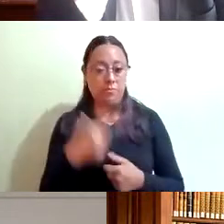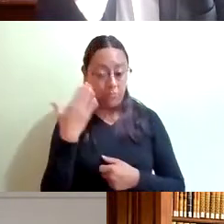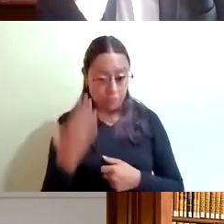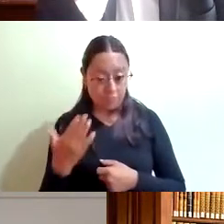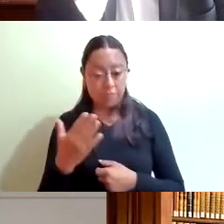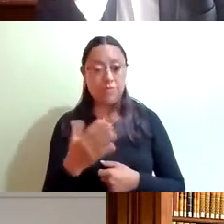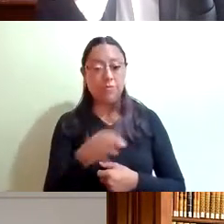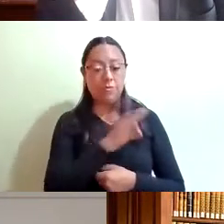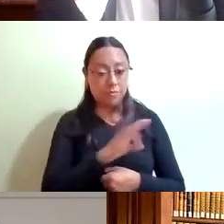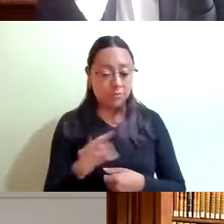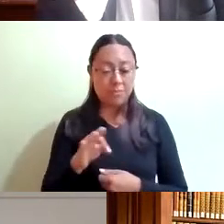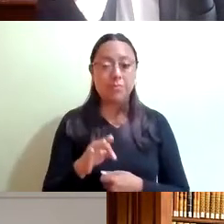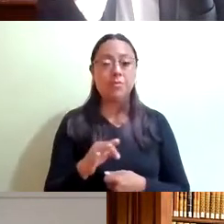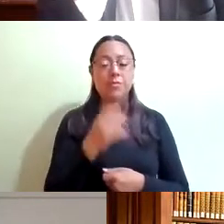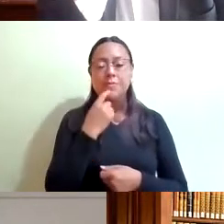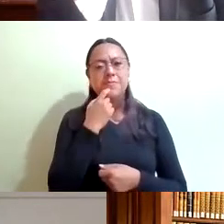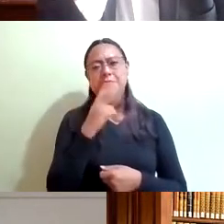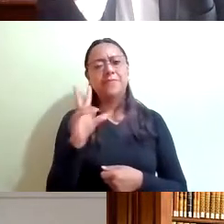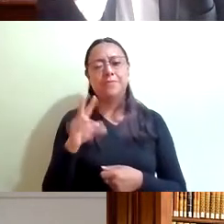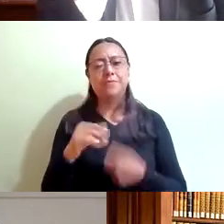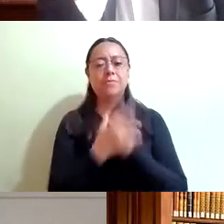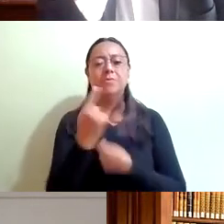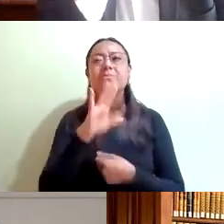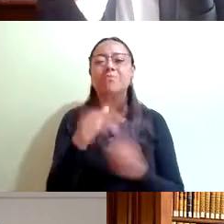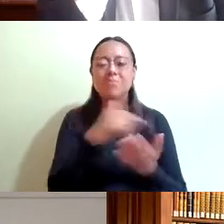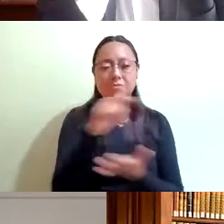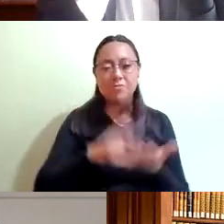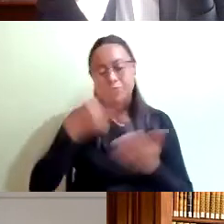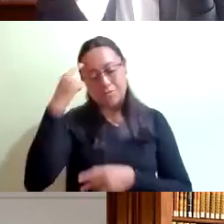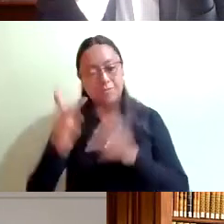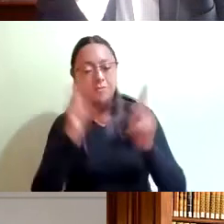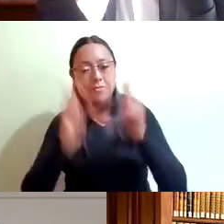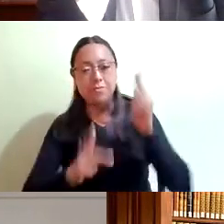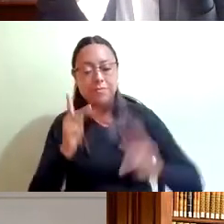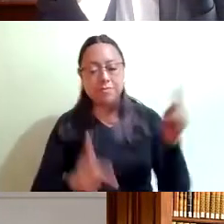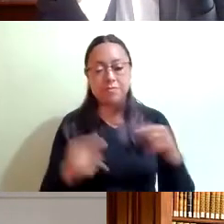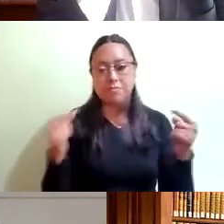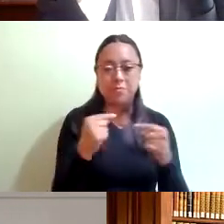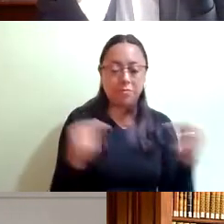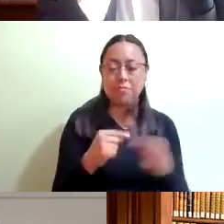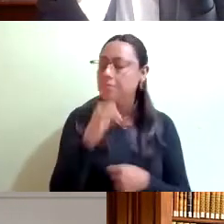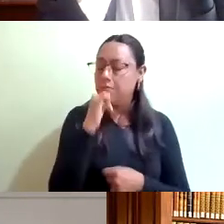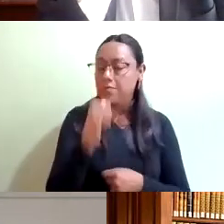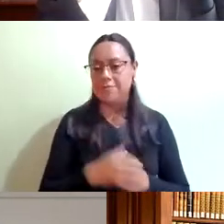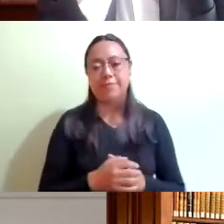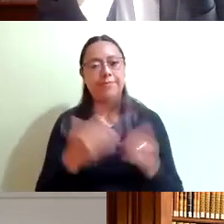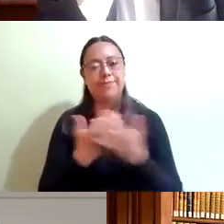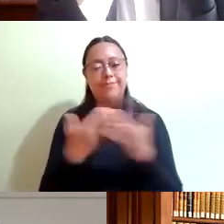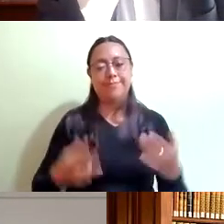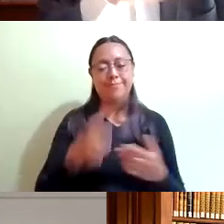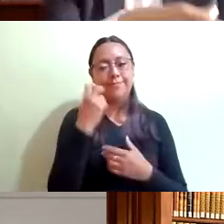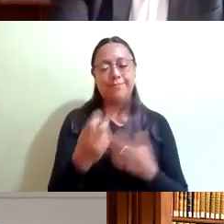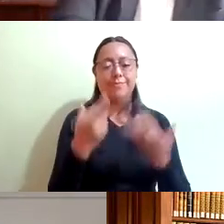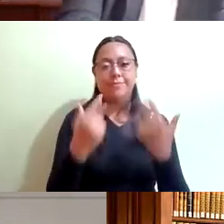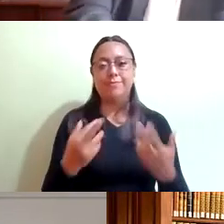del parlamentarismo y se rompe, en cierta medida, con las prácticas que